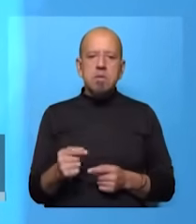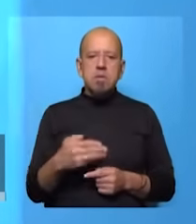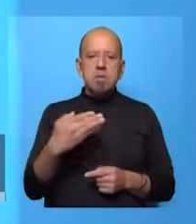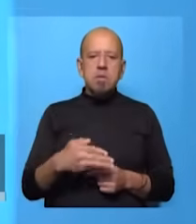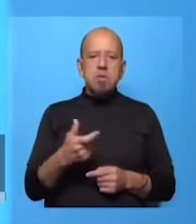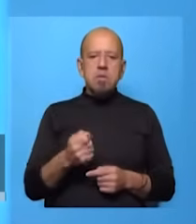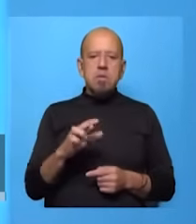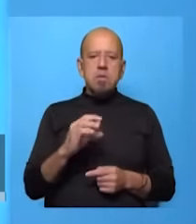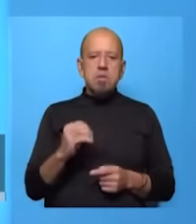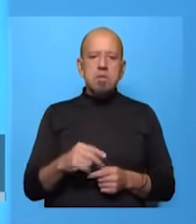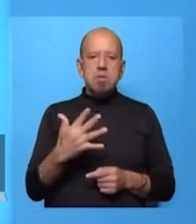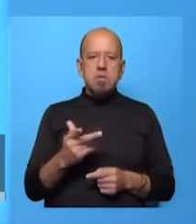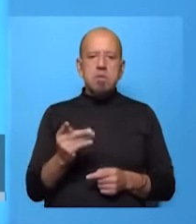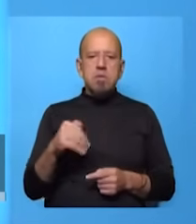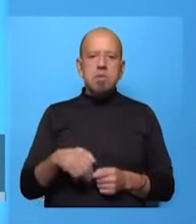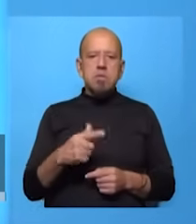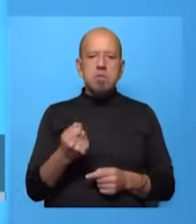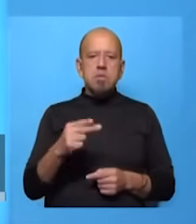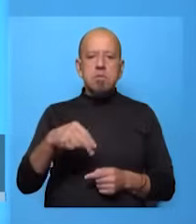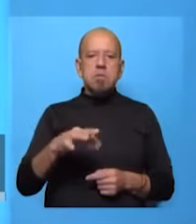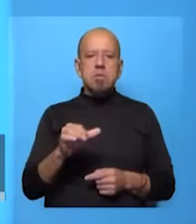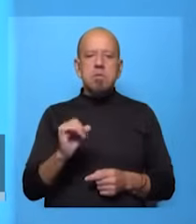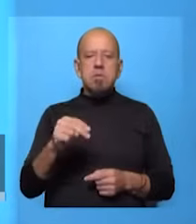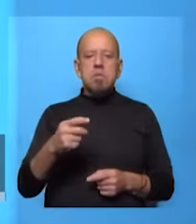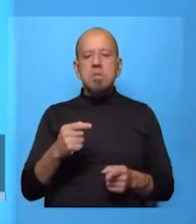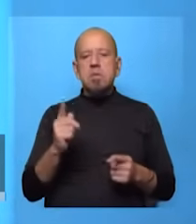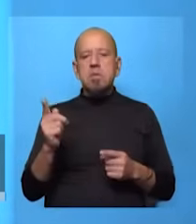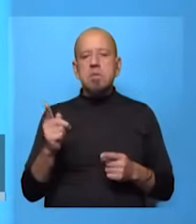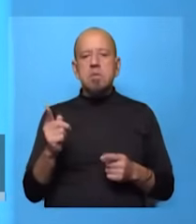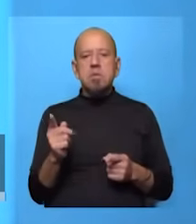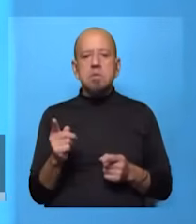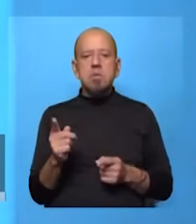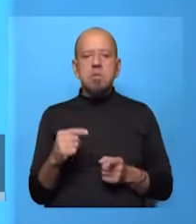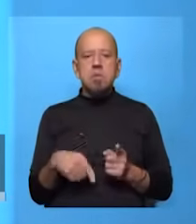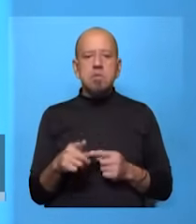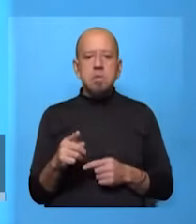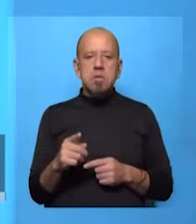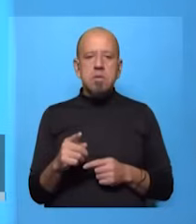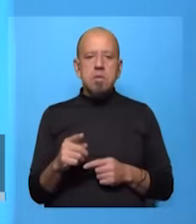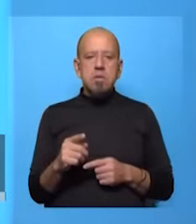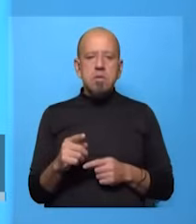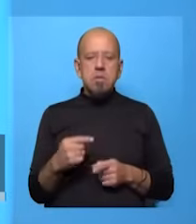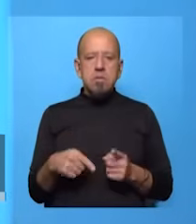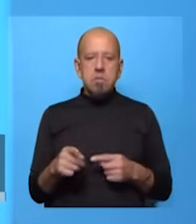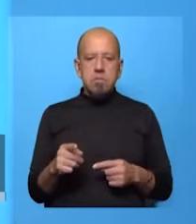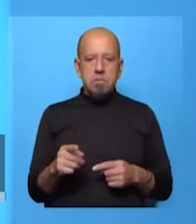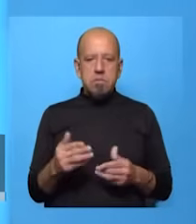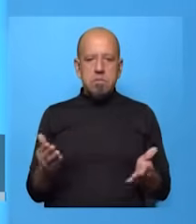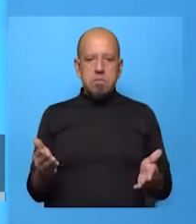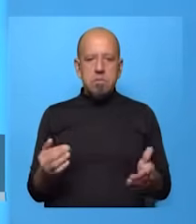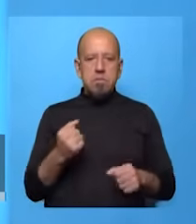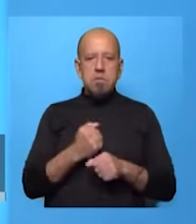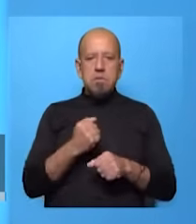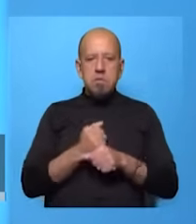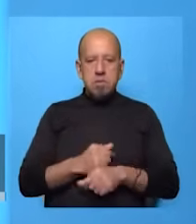queda 5 km de ancina este pueblo del barro justamente porque eran casitas de barro trabajadores Rurales